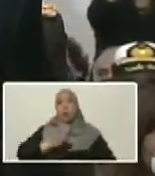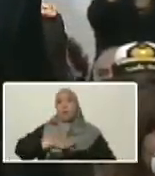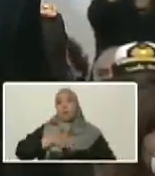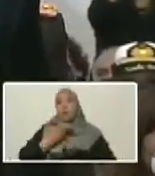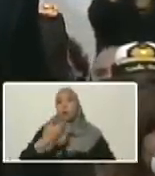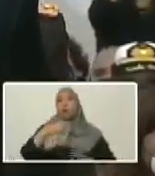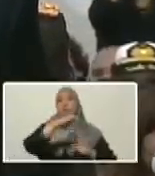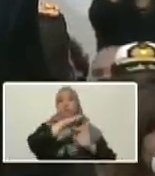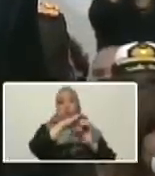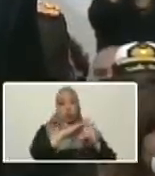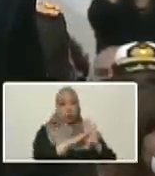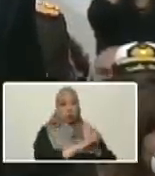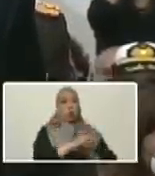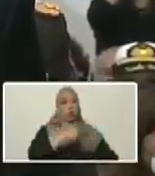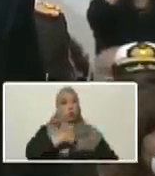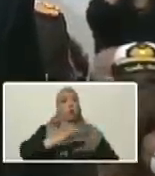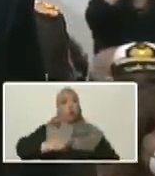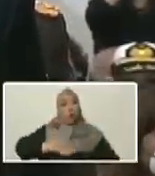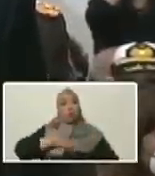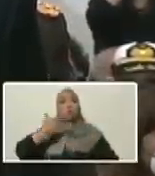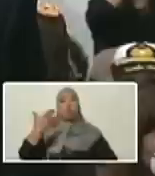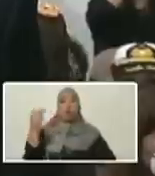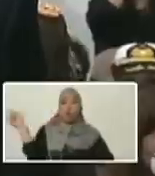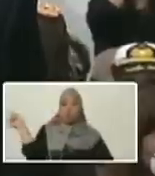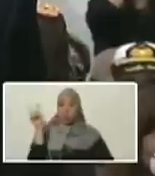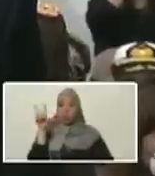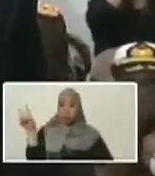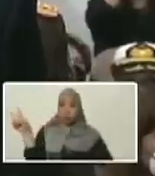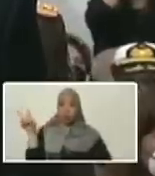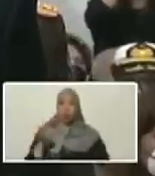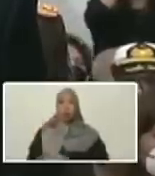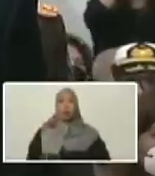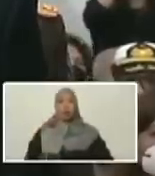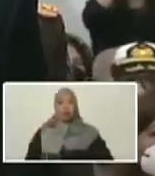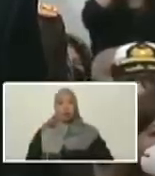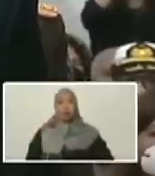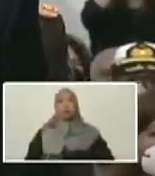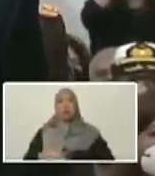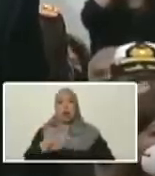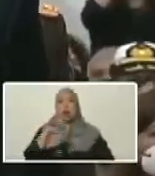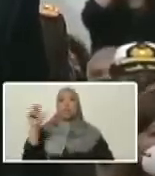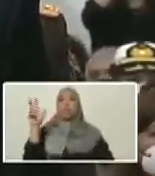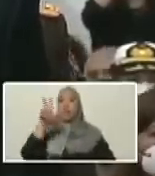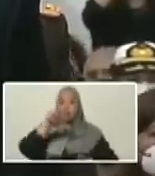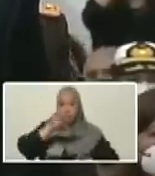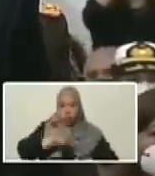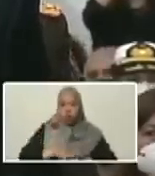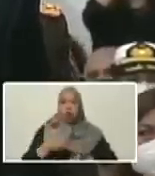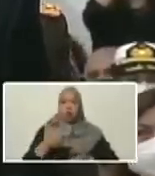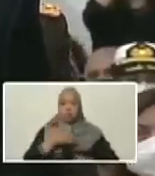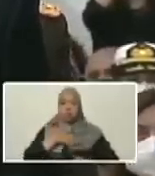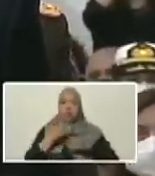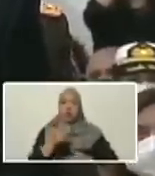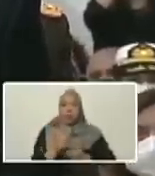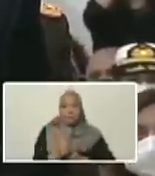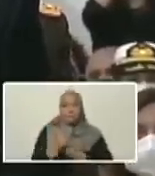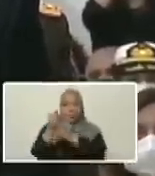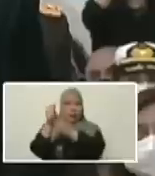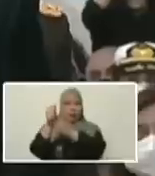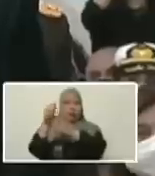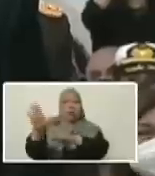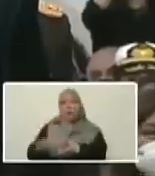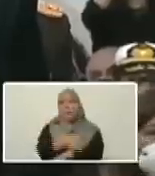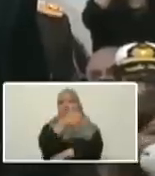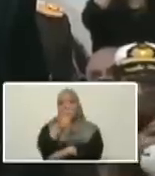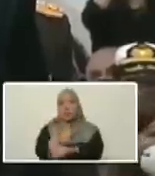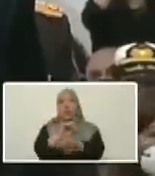que me da la Constitución de la República Bolivariana de Venezuela, autorizo el ascenso a general